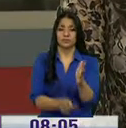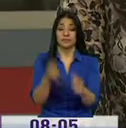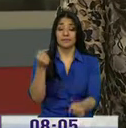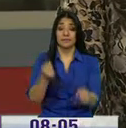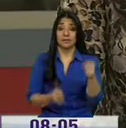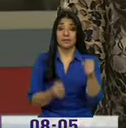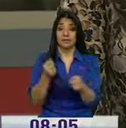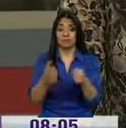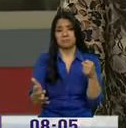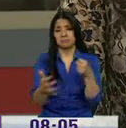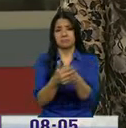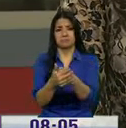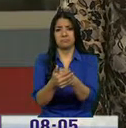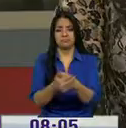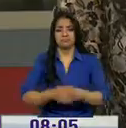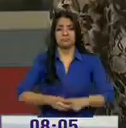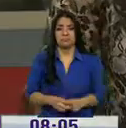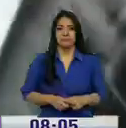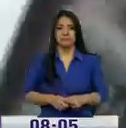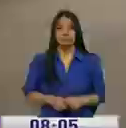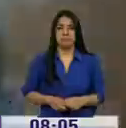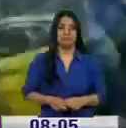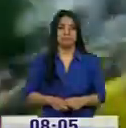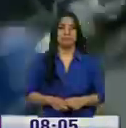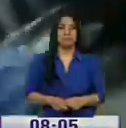vehículo fue golpeado por un camión.